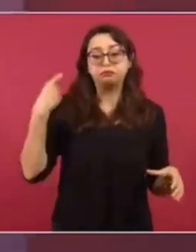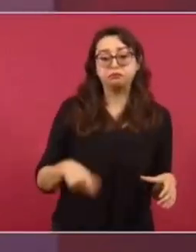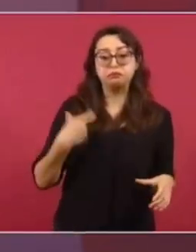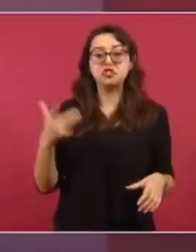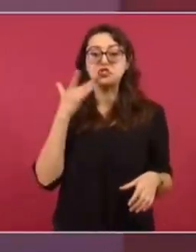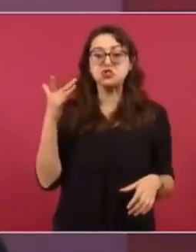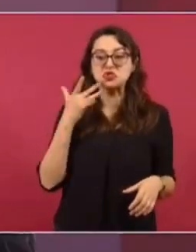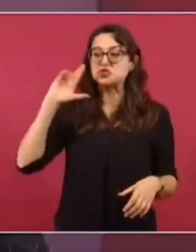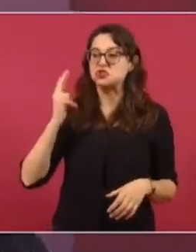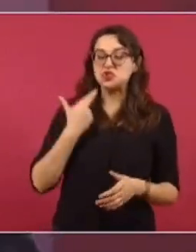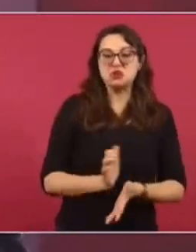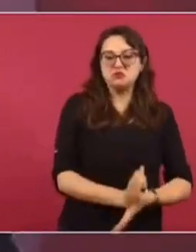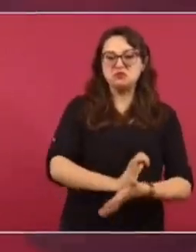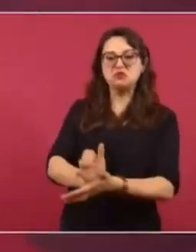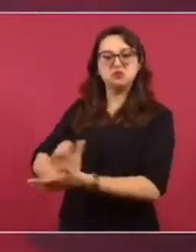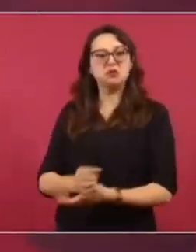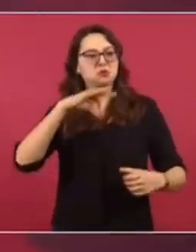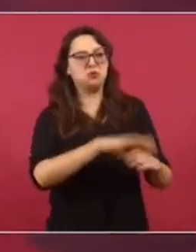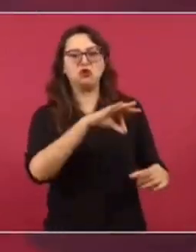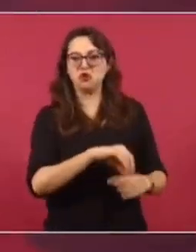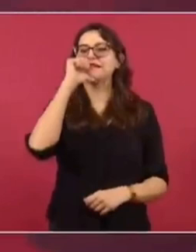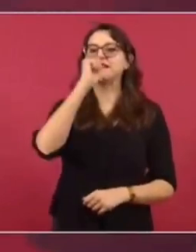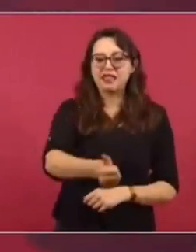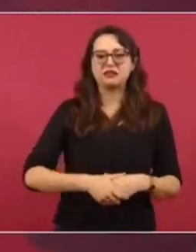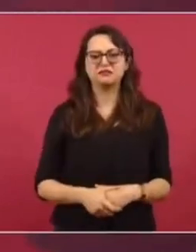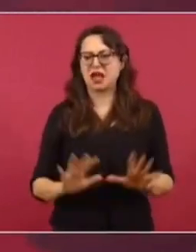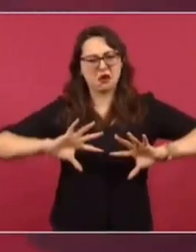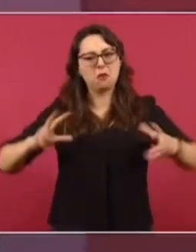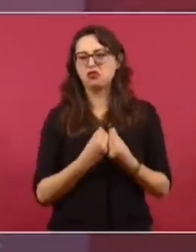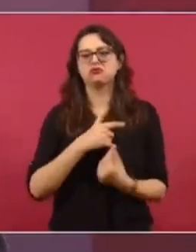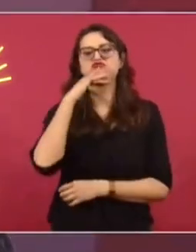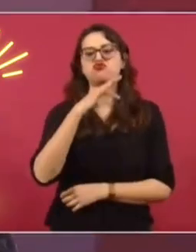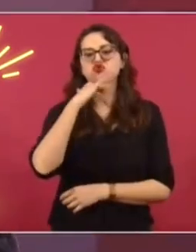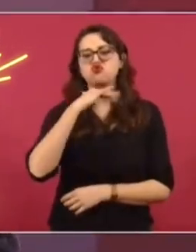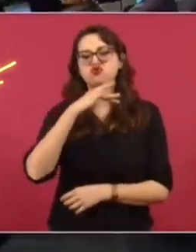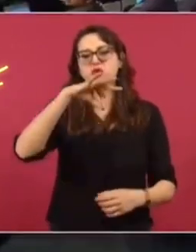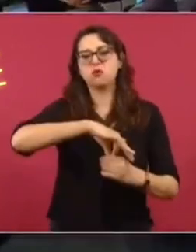clasistas, ni un voto a los racistas. Pero está bien así. Ni un voto a los corruptos.